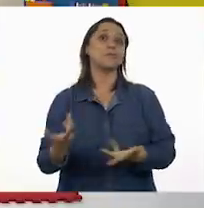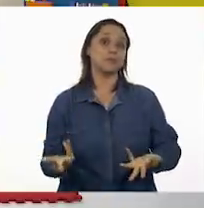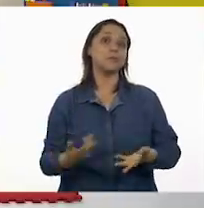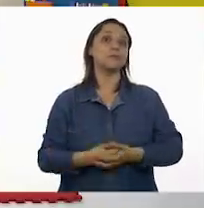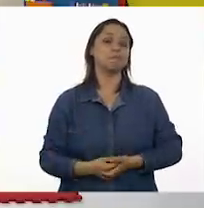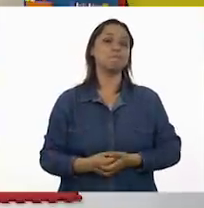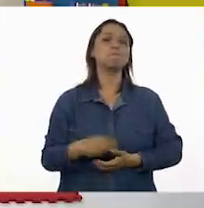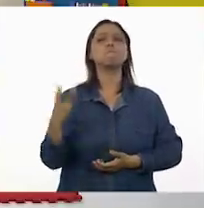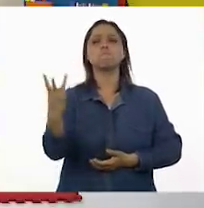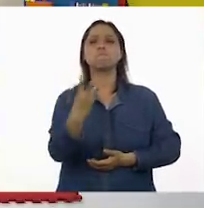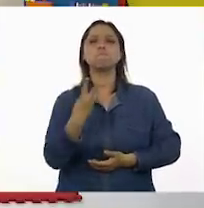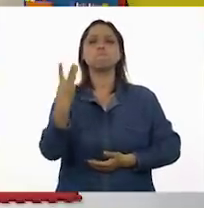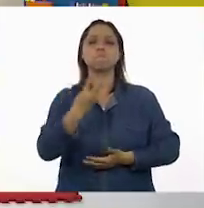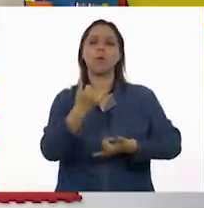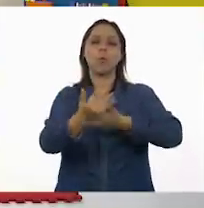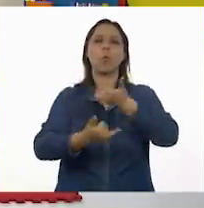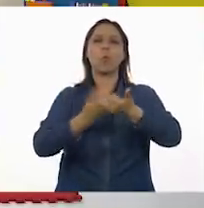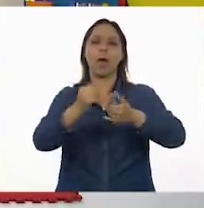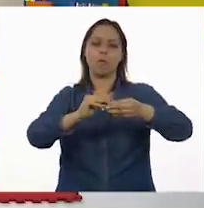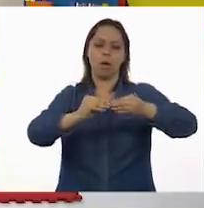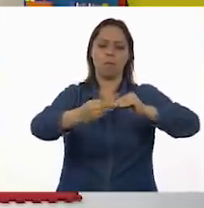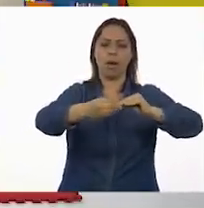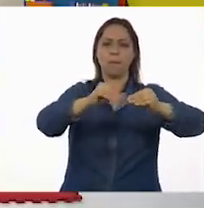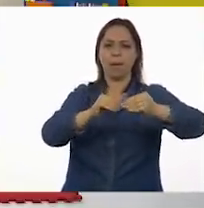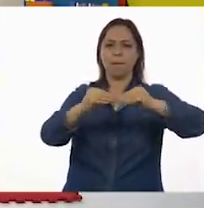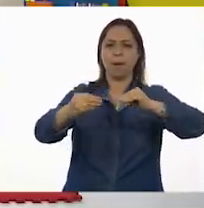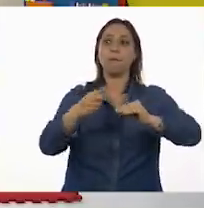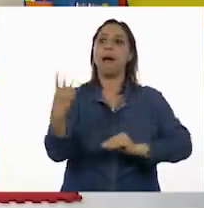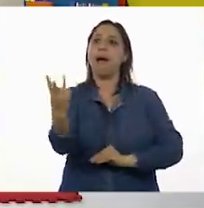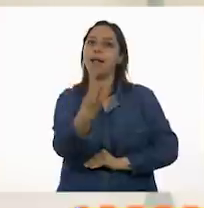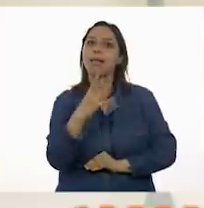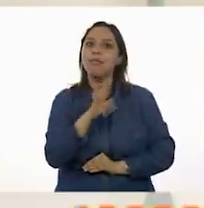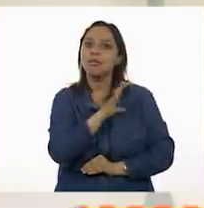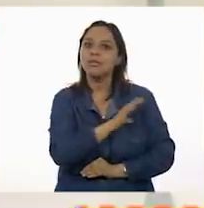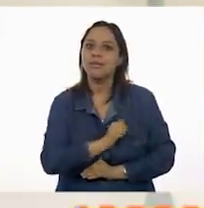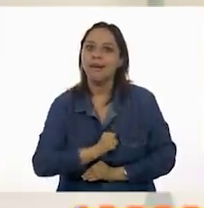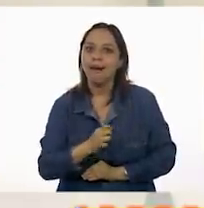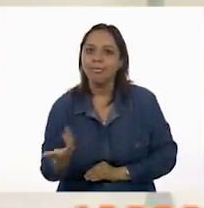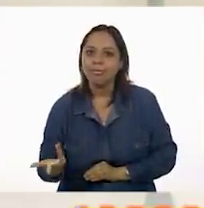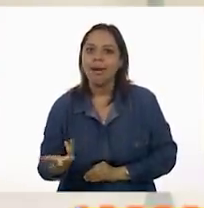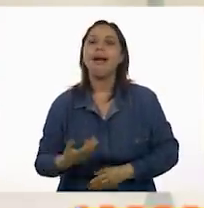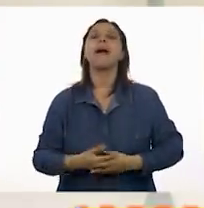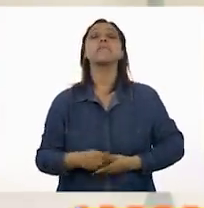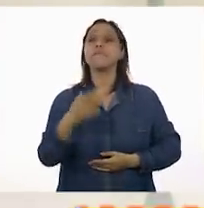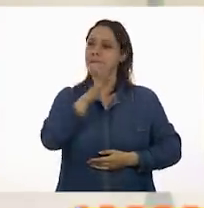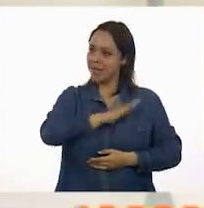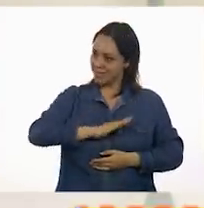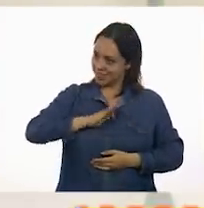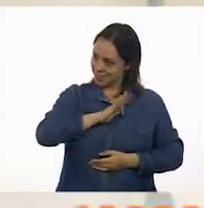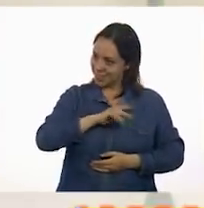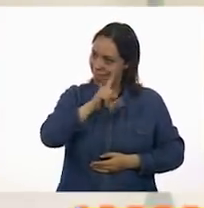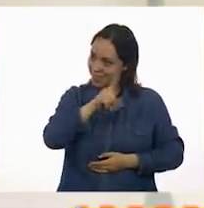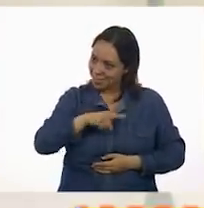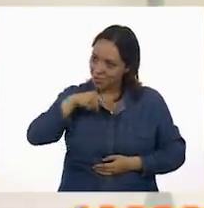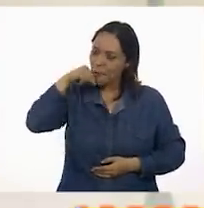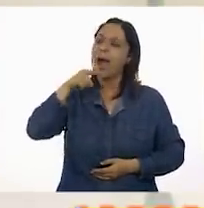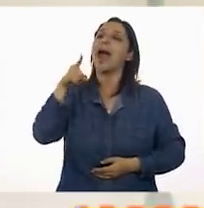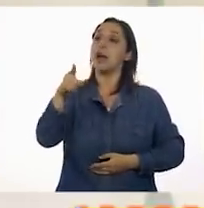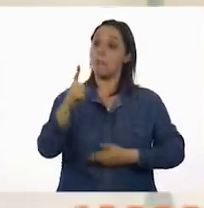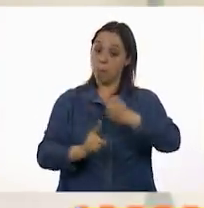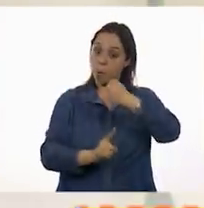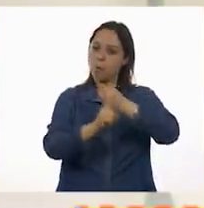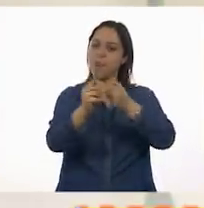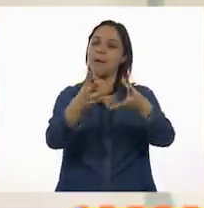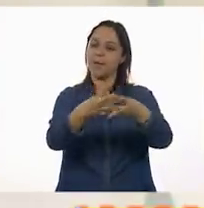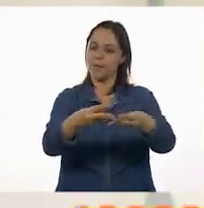¡Vamos a jugar dominó! ¡Es el juego favorito de las tres! ¡Wow! ¡Felicidades, Ojar! Solucionaste este